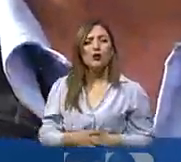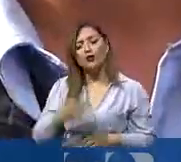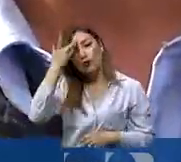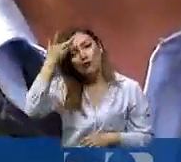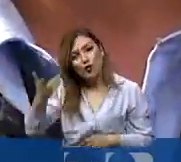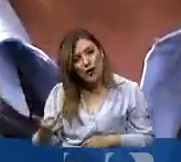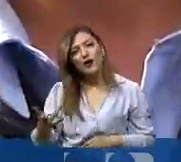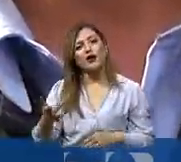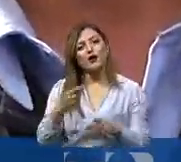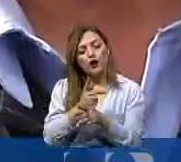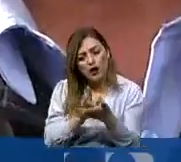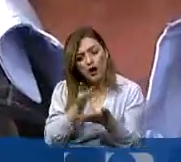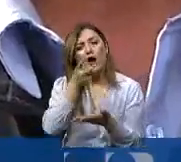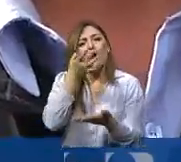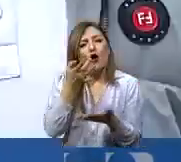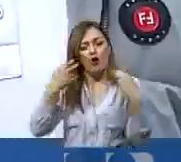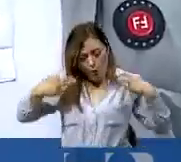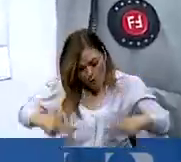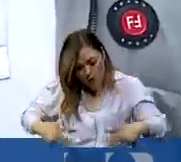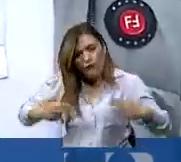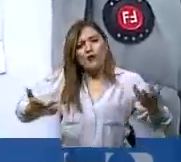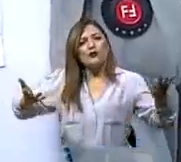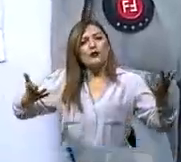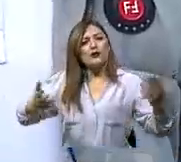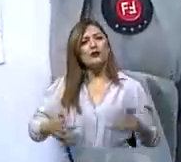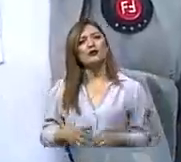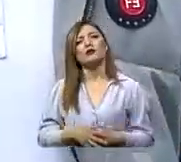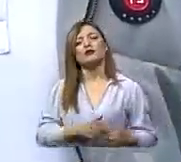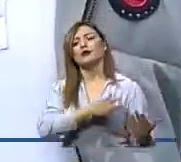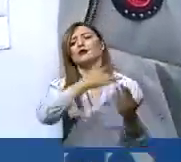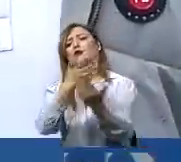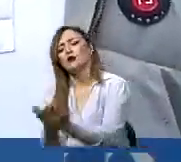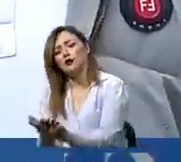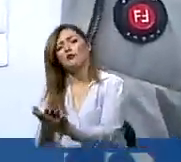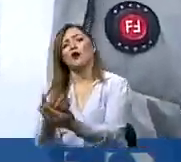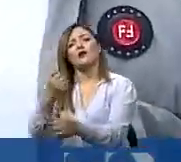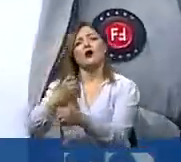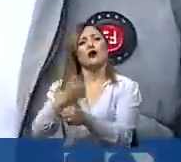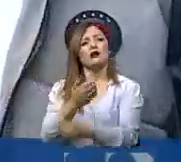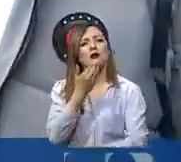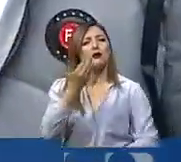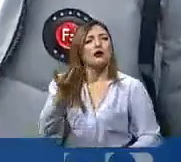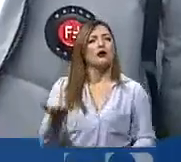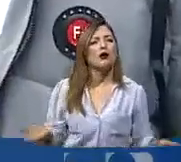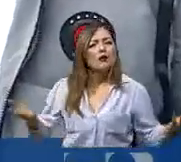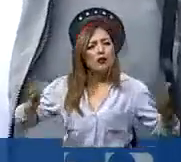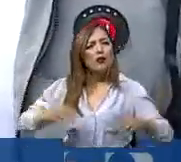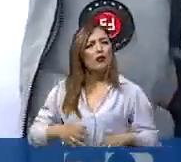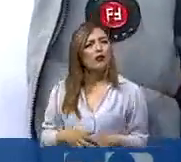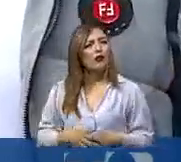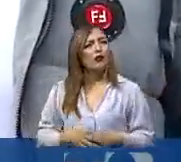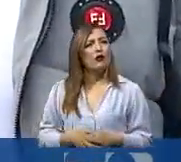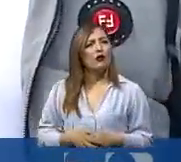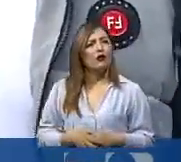es insumos médicos, los uniformes? ¿Cómo vamos a llegar? ¿Cómo vamos a servirle a la ciudadanía que ellos están?